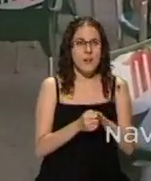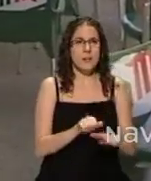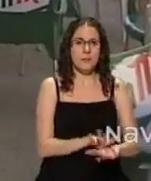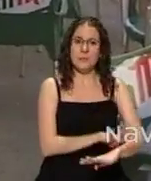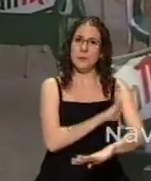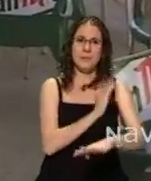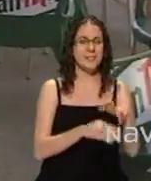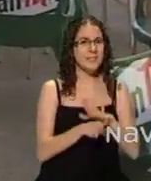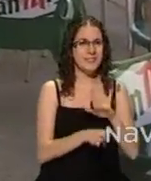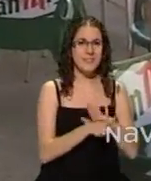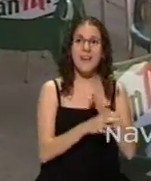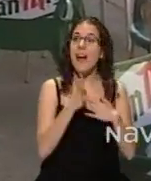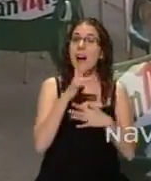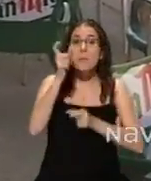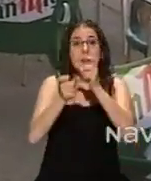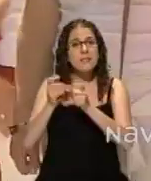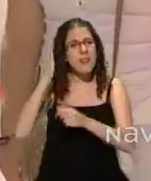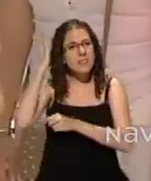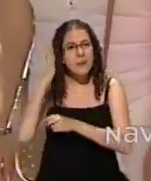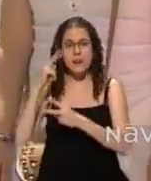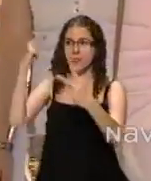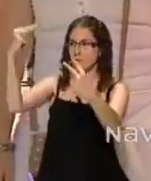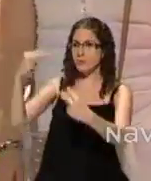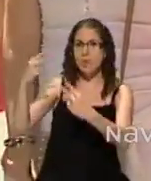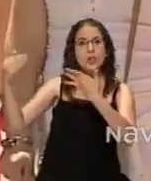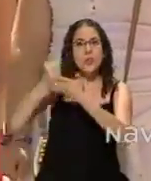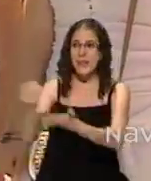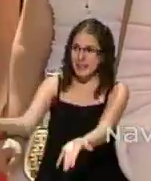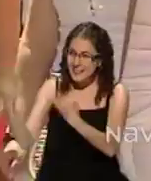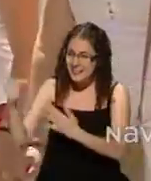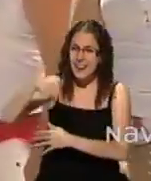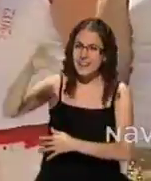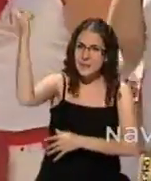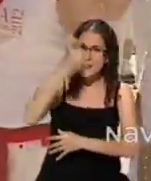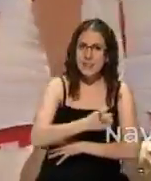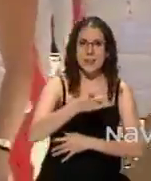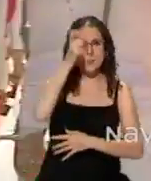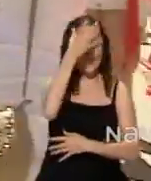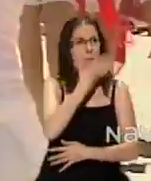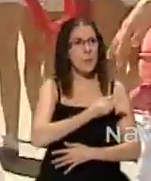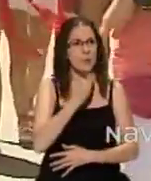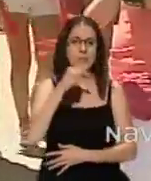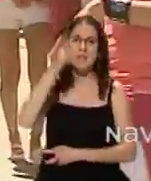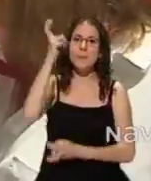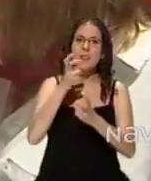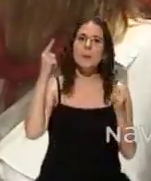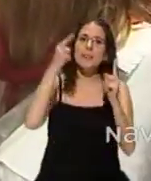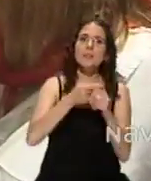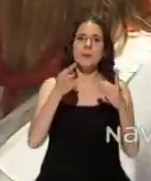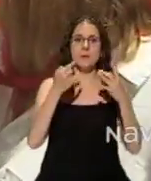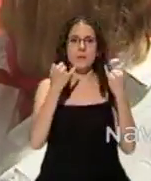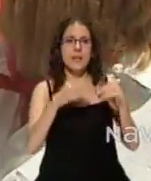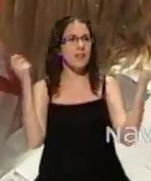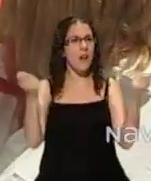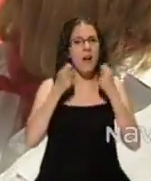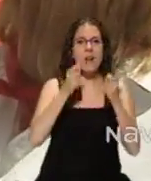que animar a todos los navarros que nos están viendo a que acudan hasta esta bella localidad para que disfruten de sus vecinos y de sus